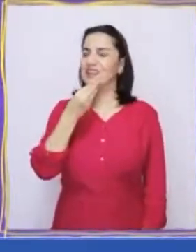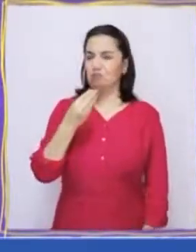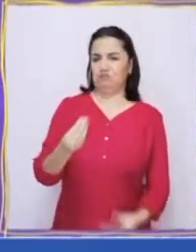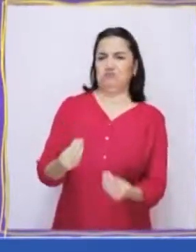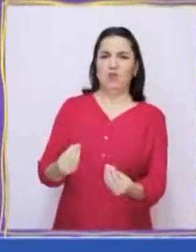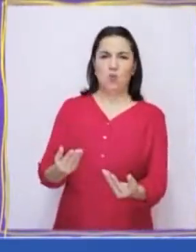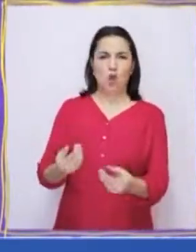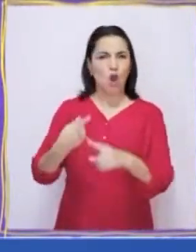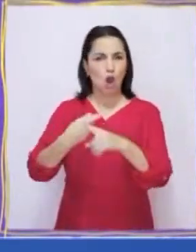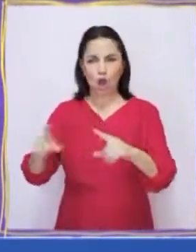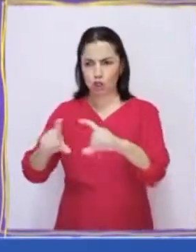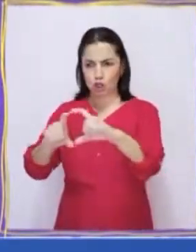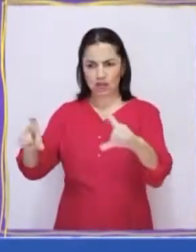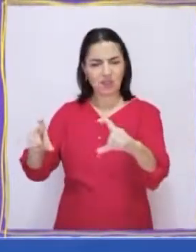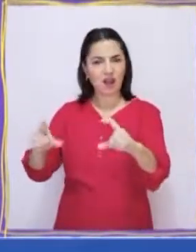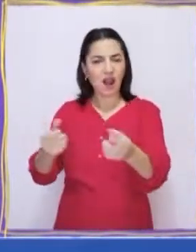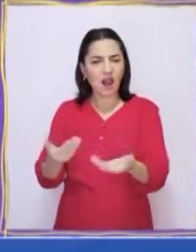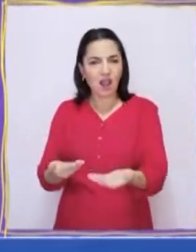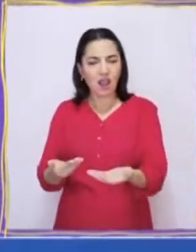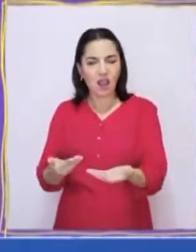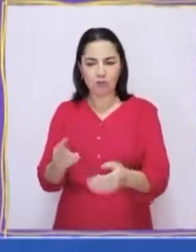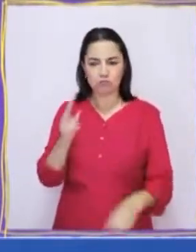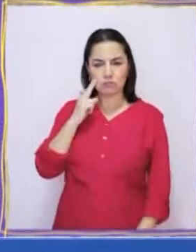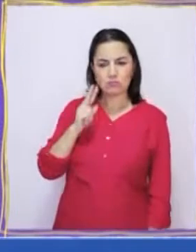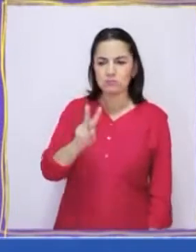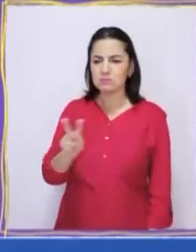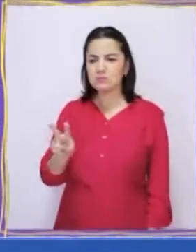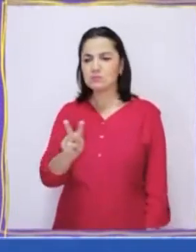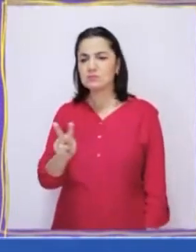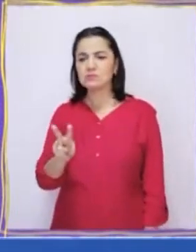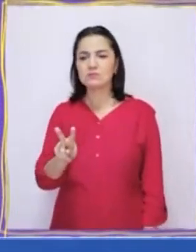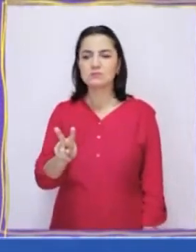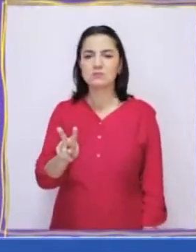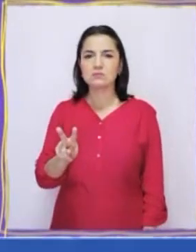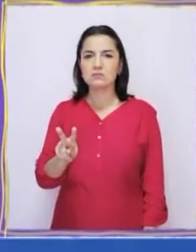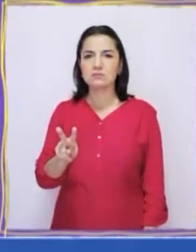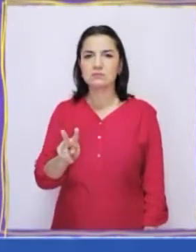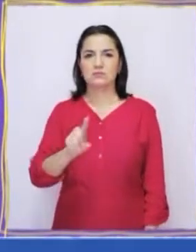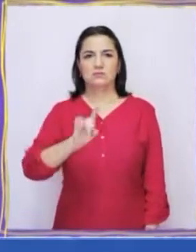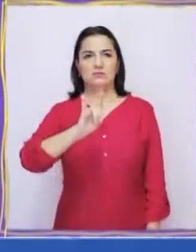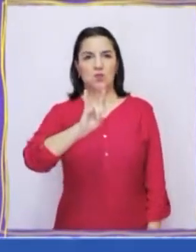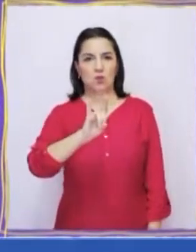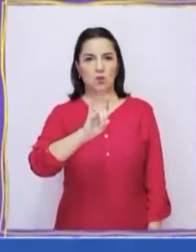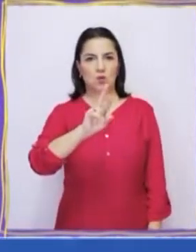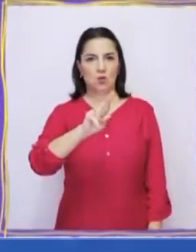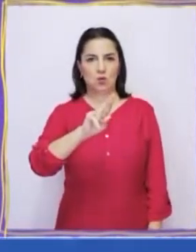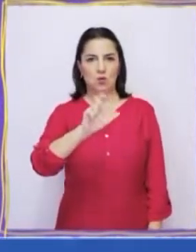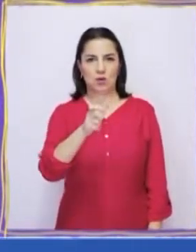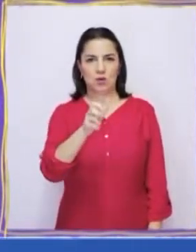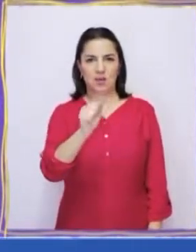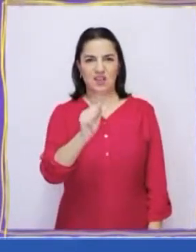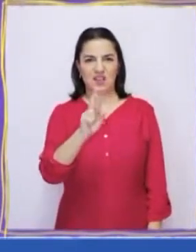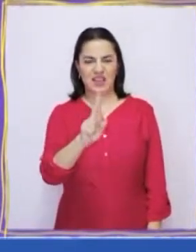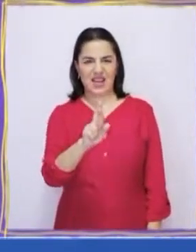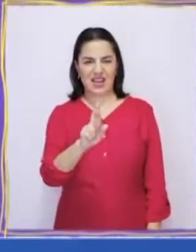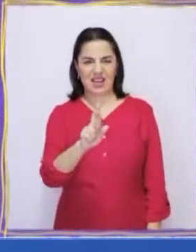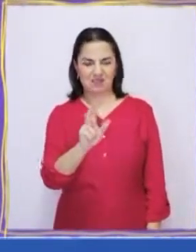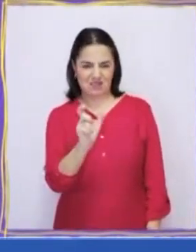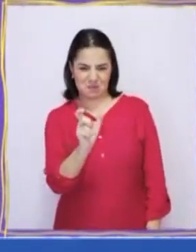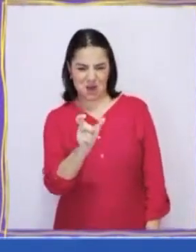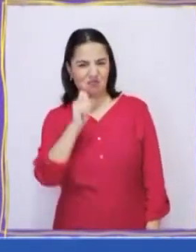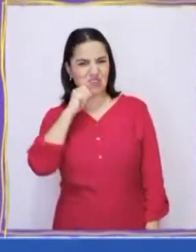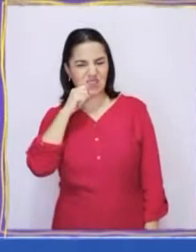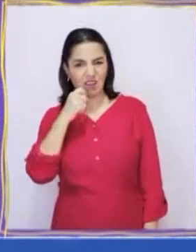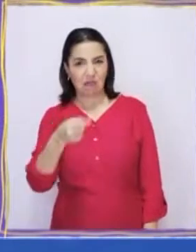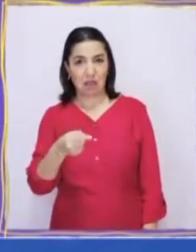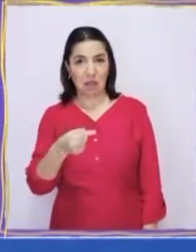lindo! ¿Cómo? ¿Otro cartel? ¿Y qué dice? Dice hurgar. ¿Ustedes saben lo que significa